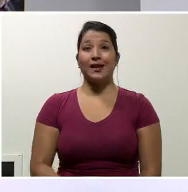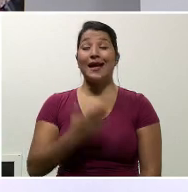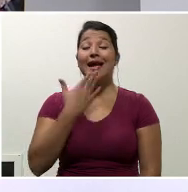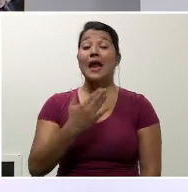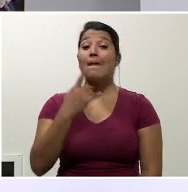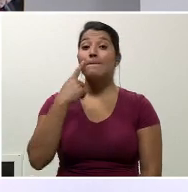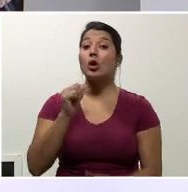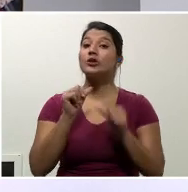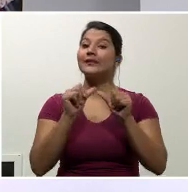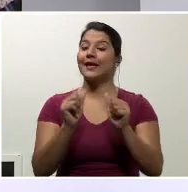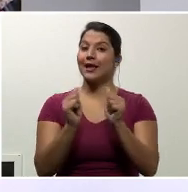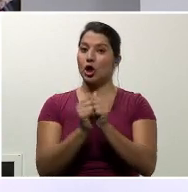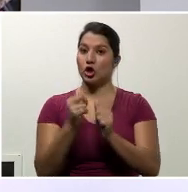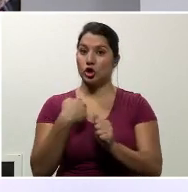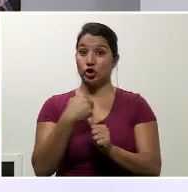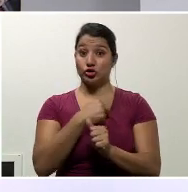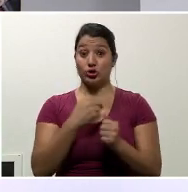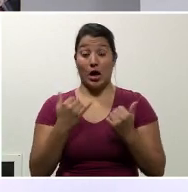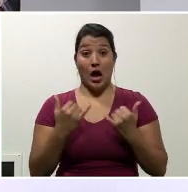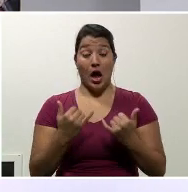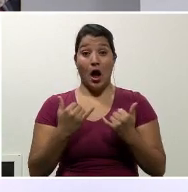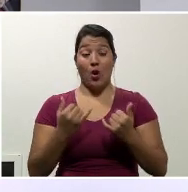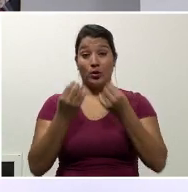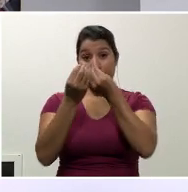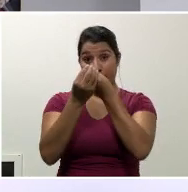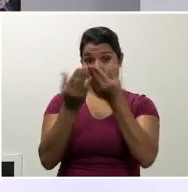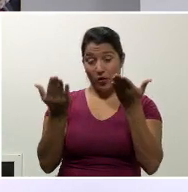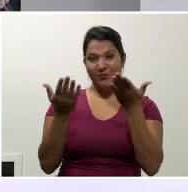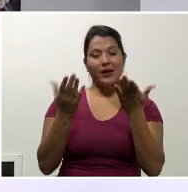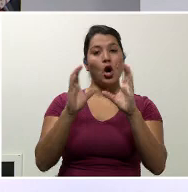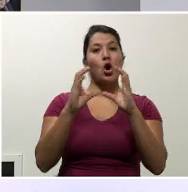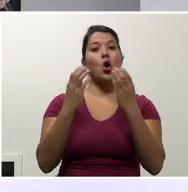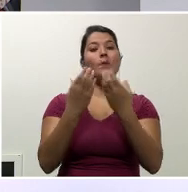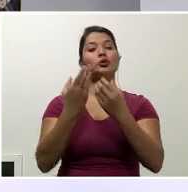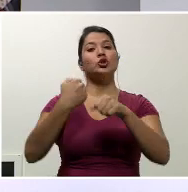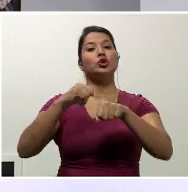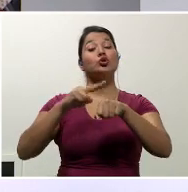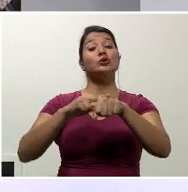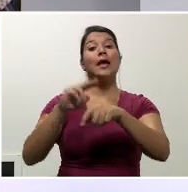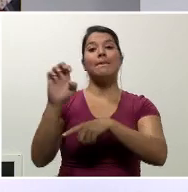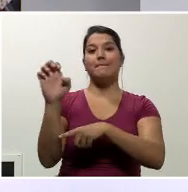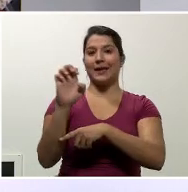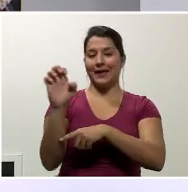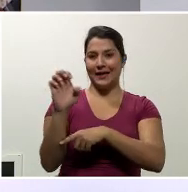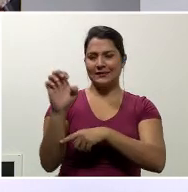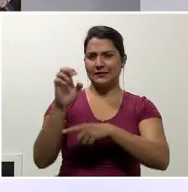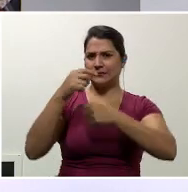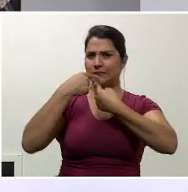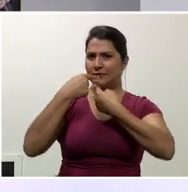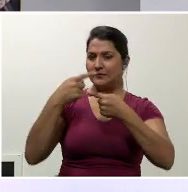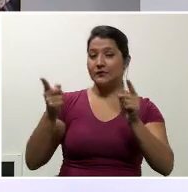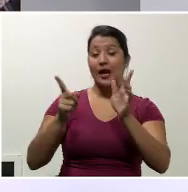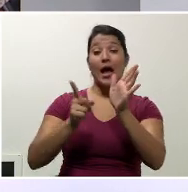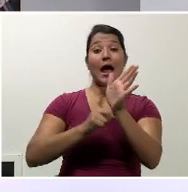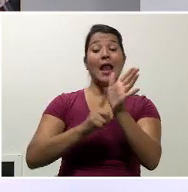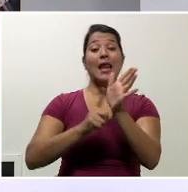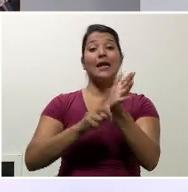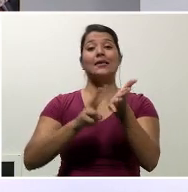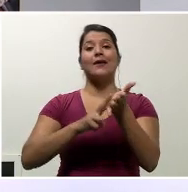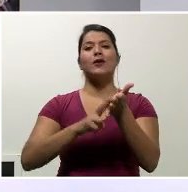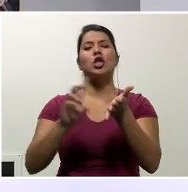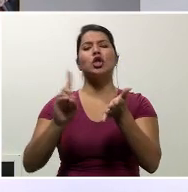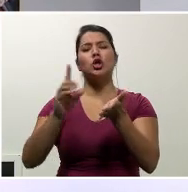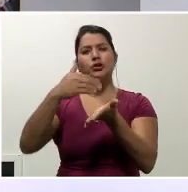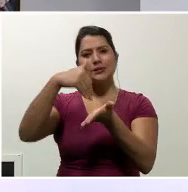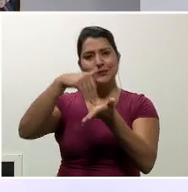Gracias por continuar con nosotros. A esta hora le informamos que la Comisión Nacional de Emergencias decretó alerta verde para el Valle